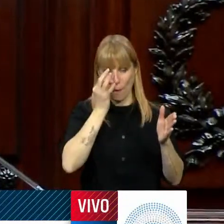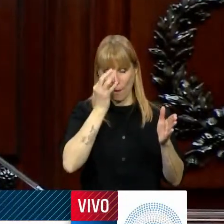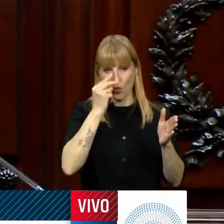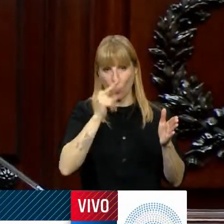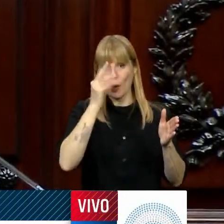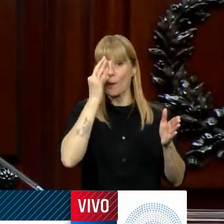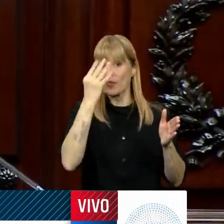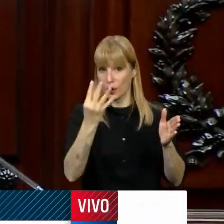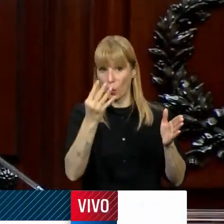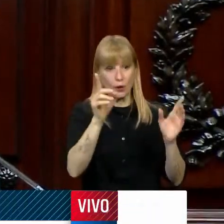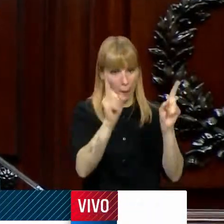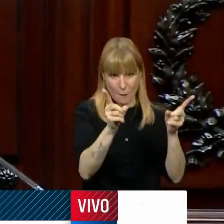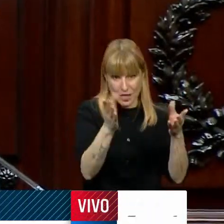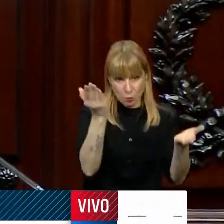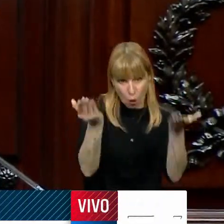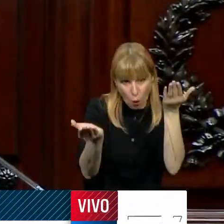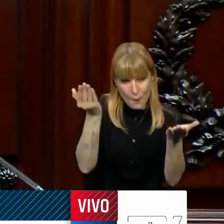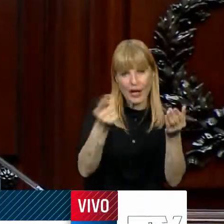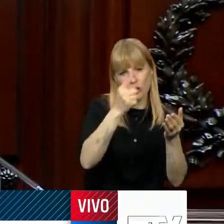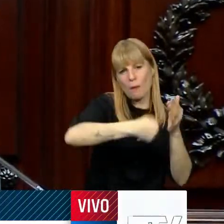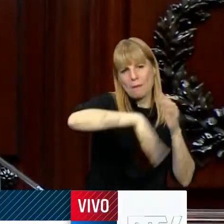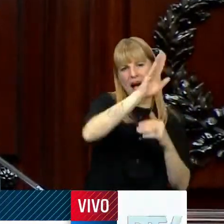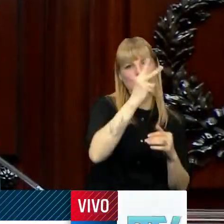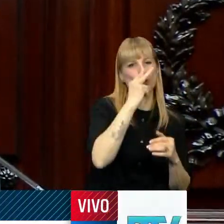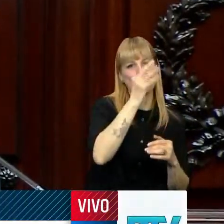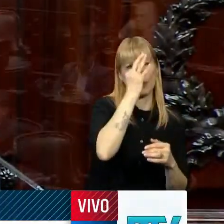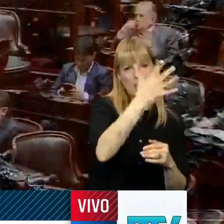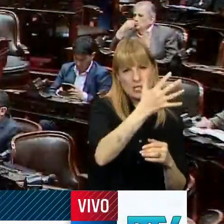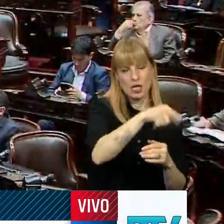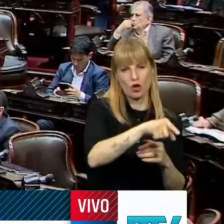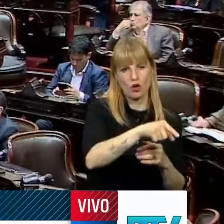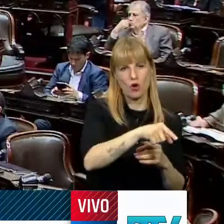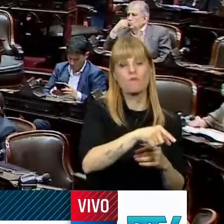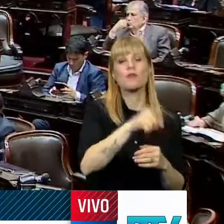2024. Y durante el primer trimestre,